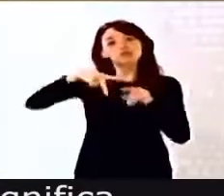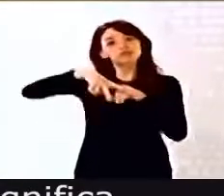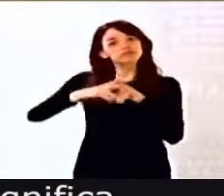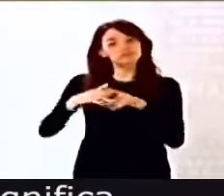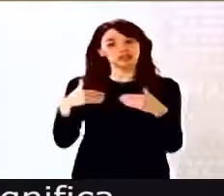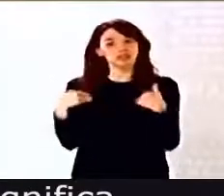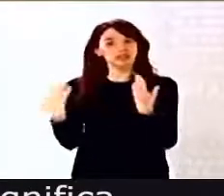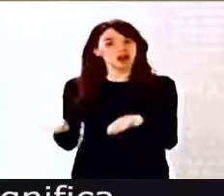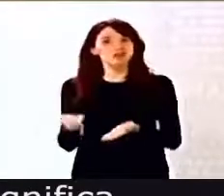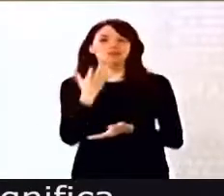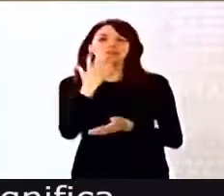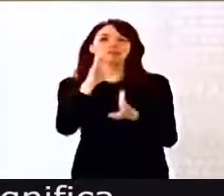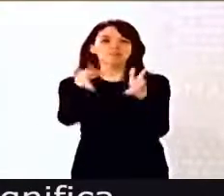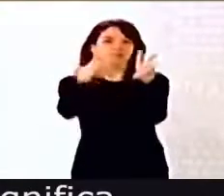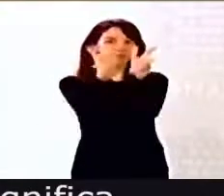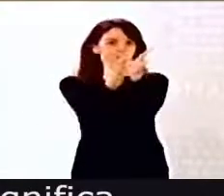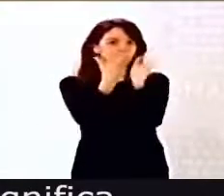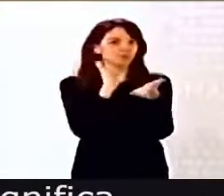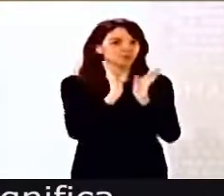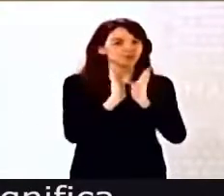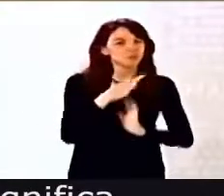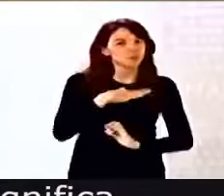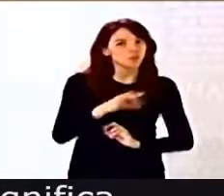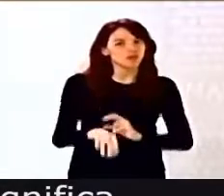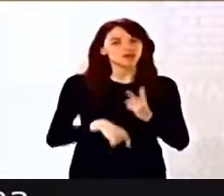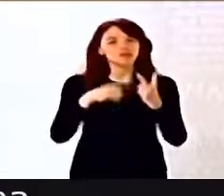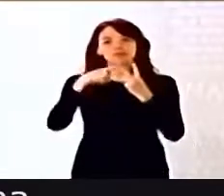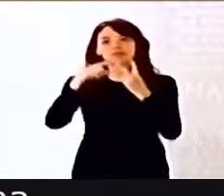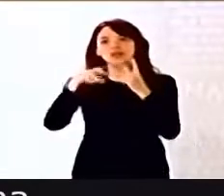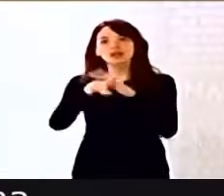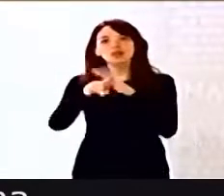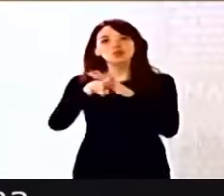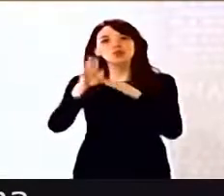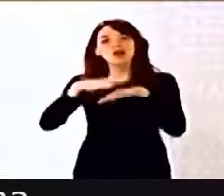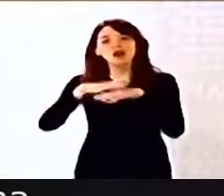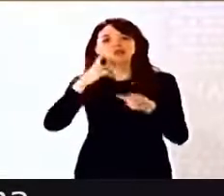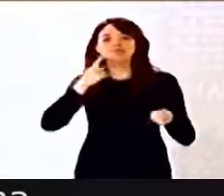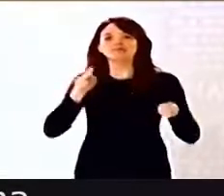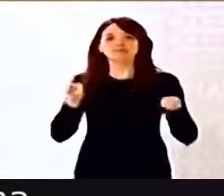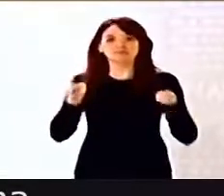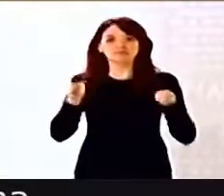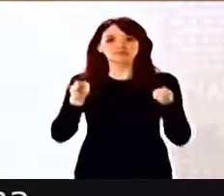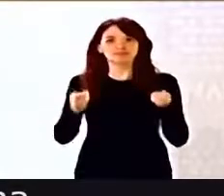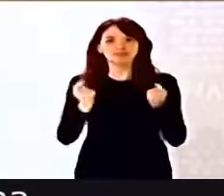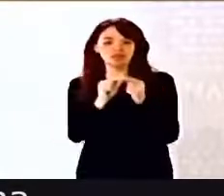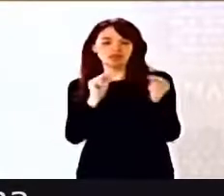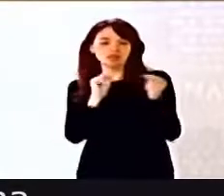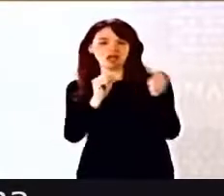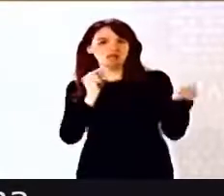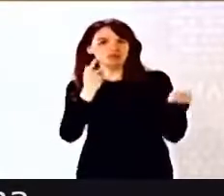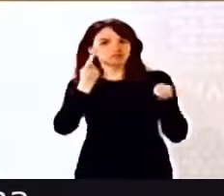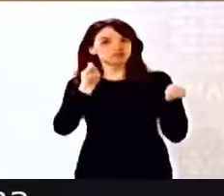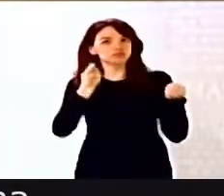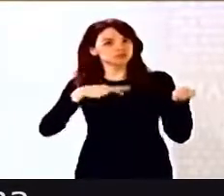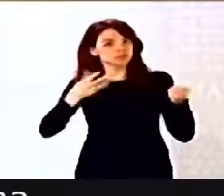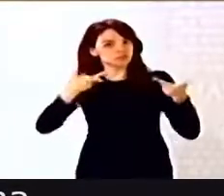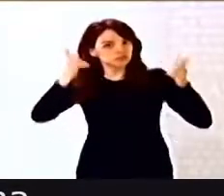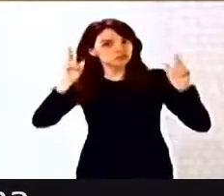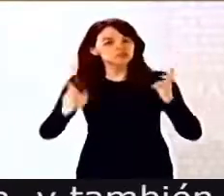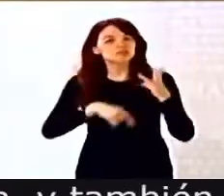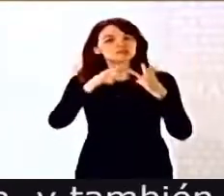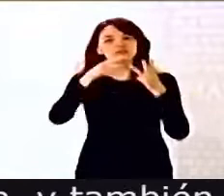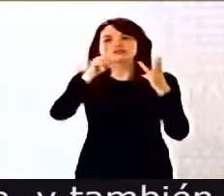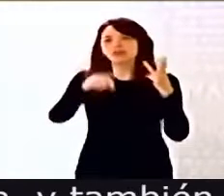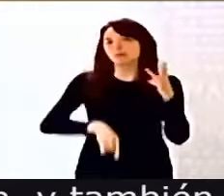marcha, videoconsultas, herramientas de control a distancia y también, por supuesto,